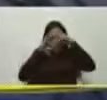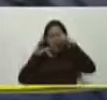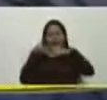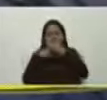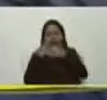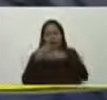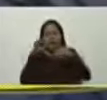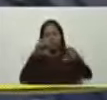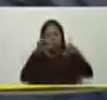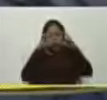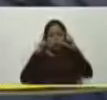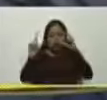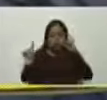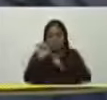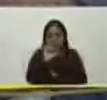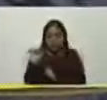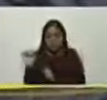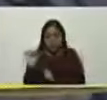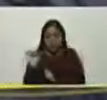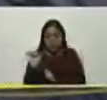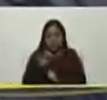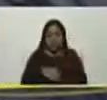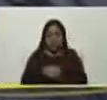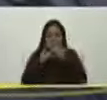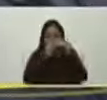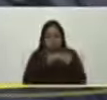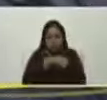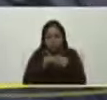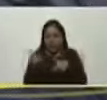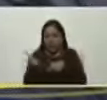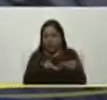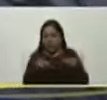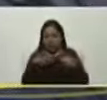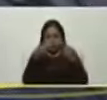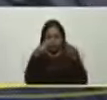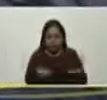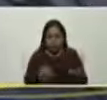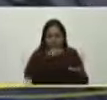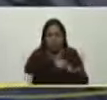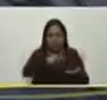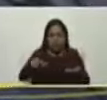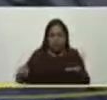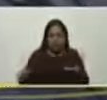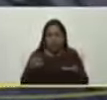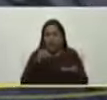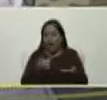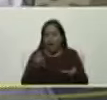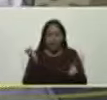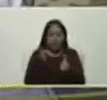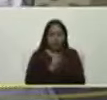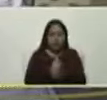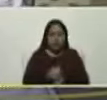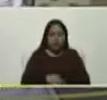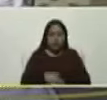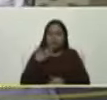y en una semana de confección de la fórmula estarán aquí los lentes para estas personas que han vamos a pedir